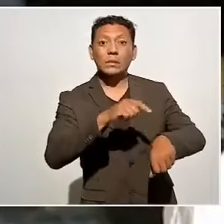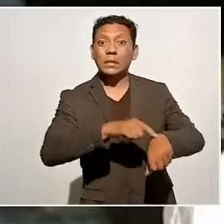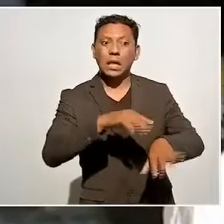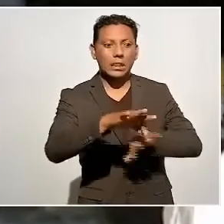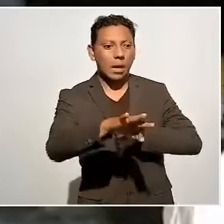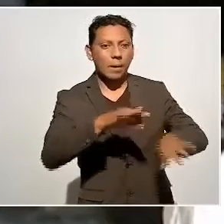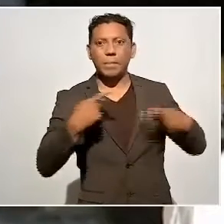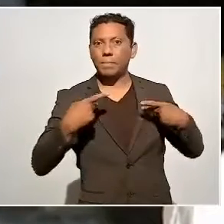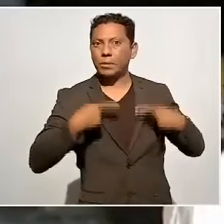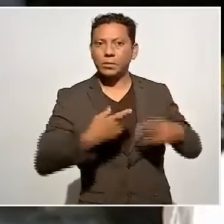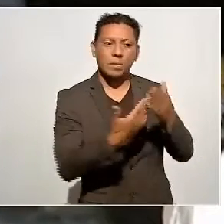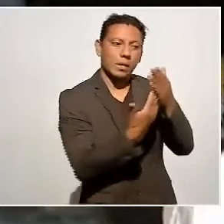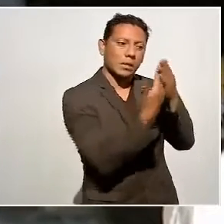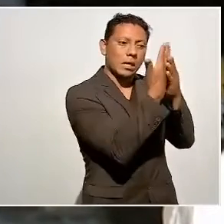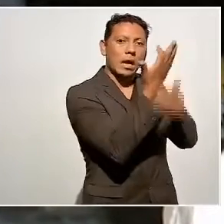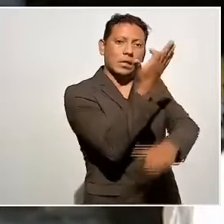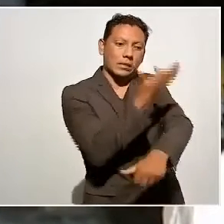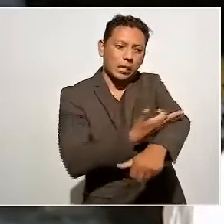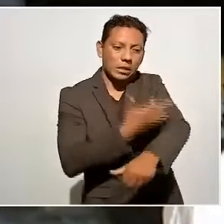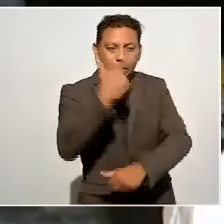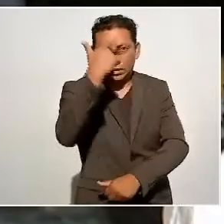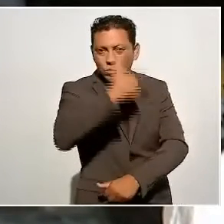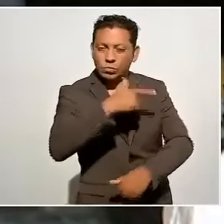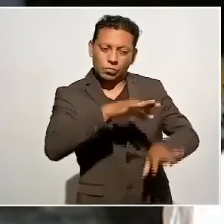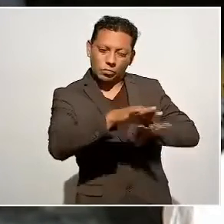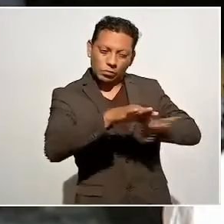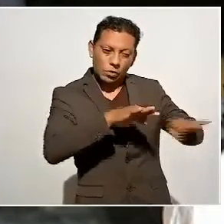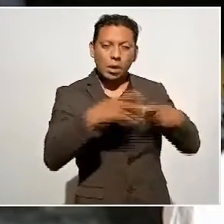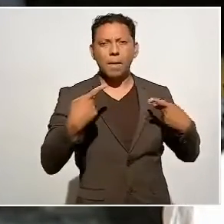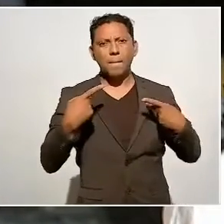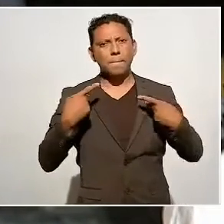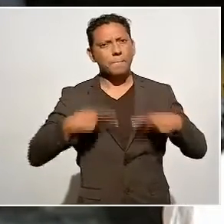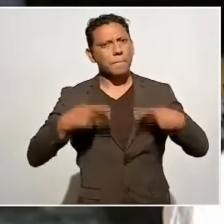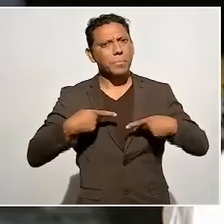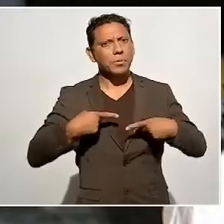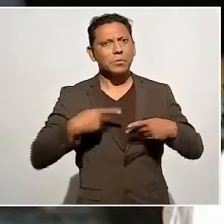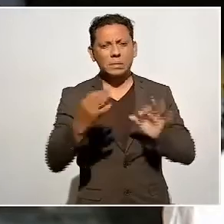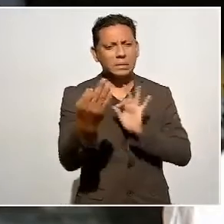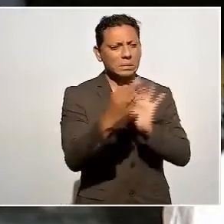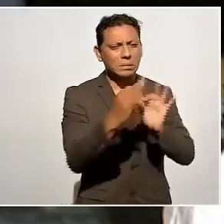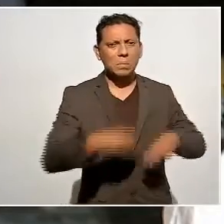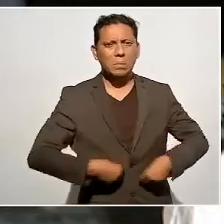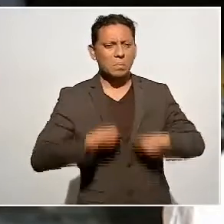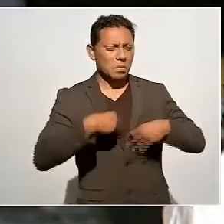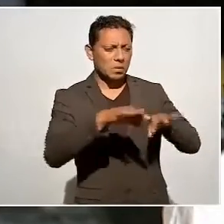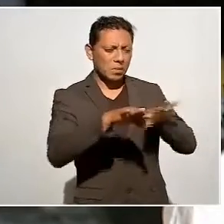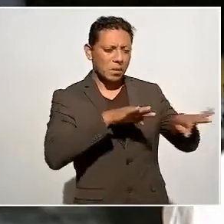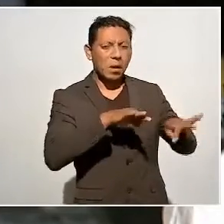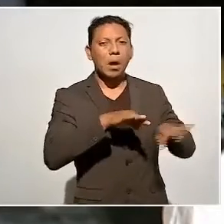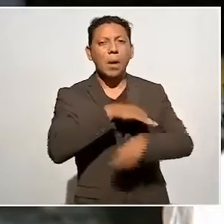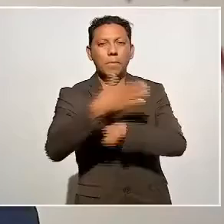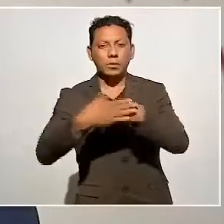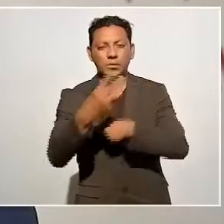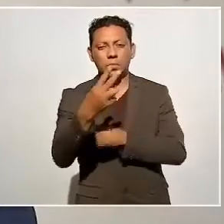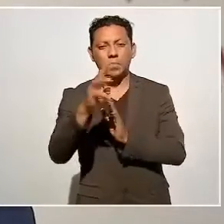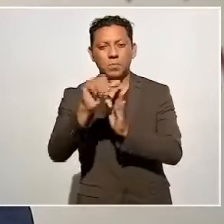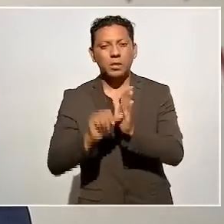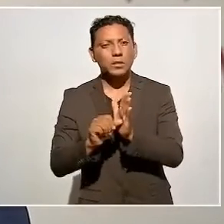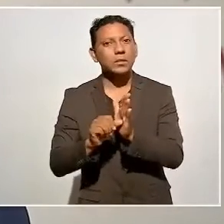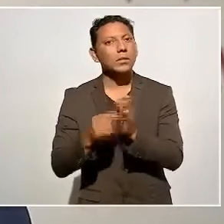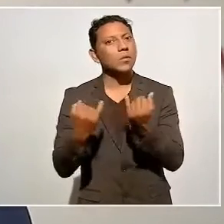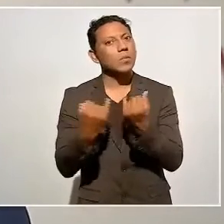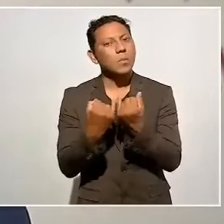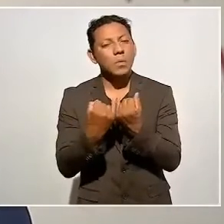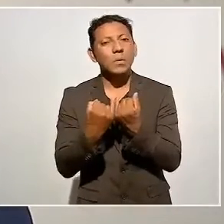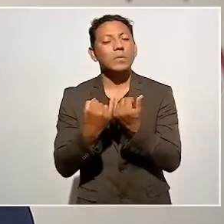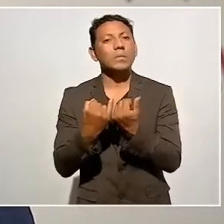esta meta y eso ha contribuido a la generación de empleos locales. La meta para el siguiente trimestre será tener